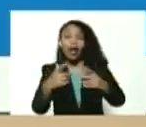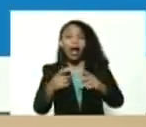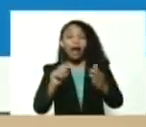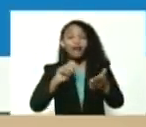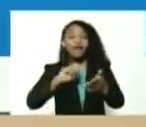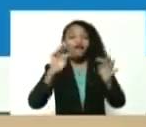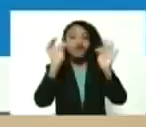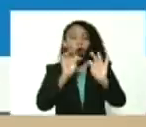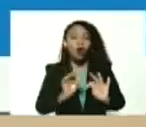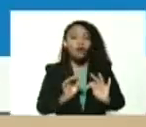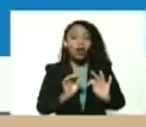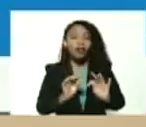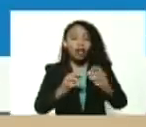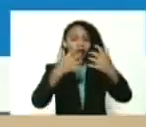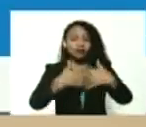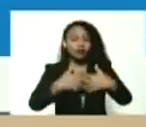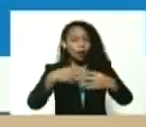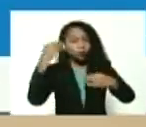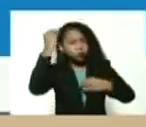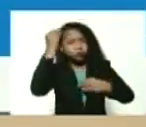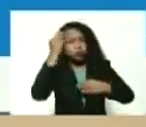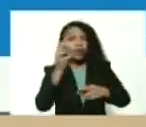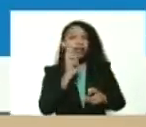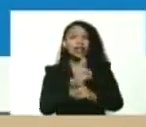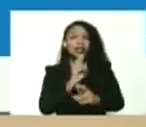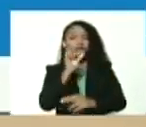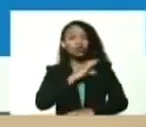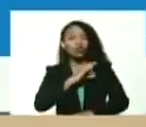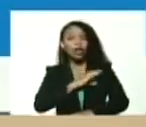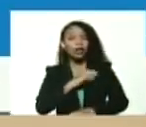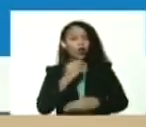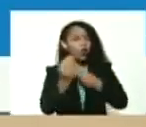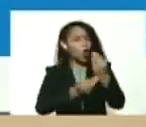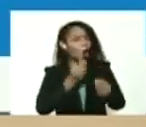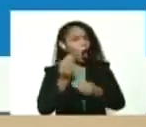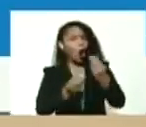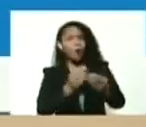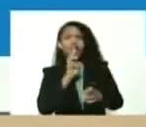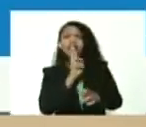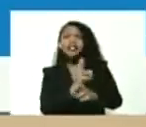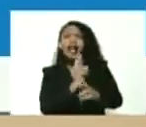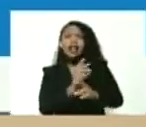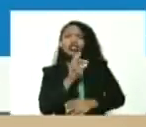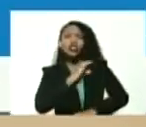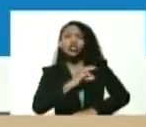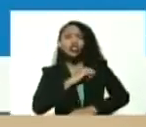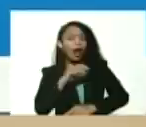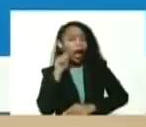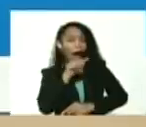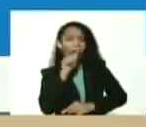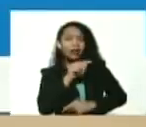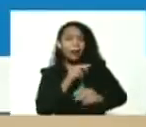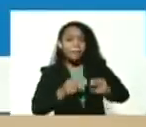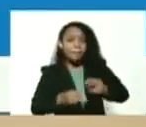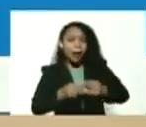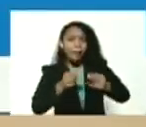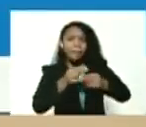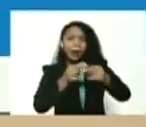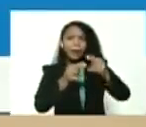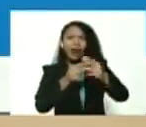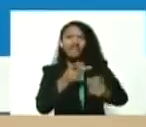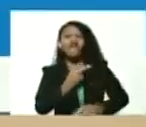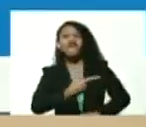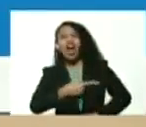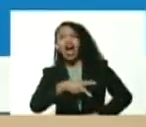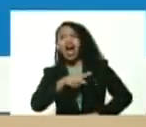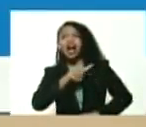Data del análisis de las redes sociales. Y cómo desde las redes sociales se construyó